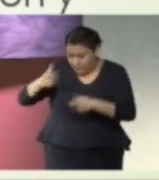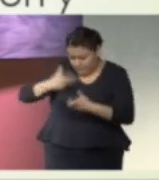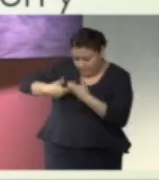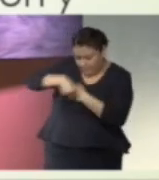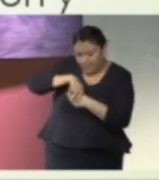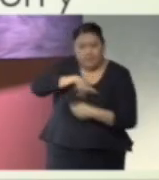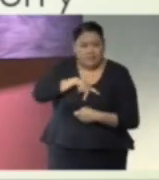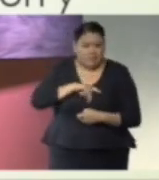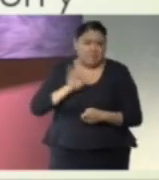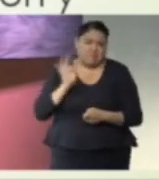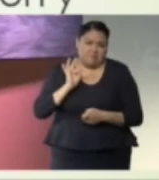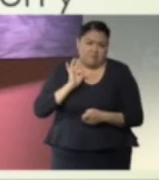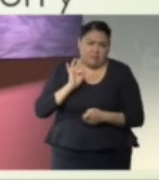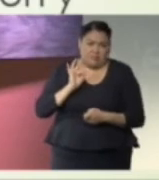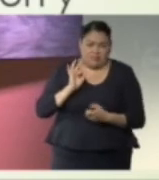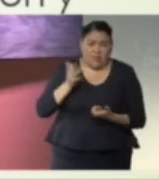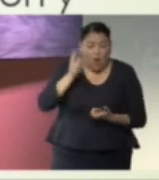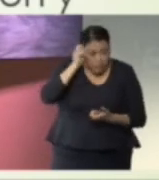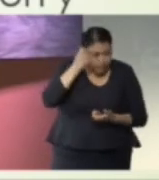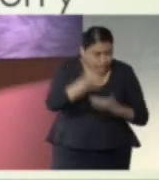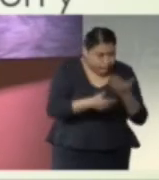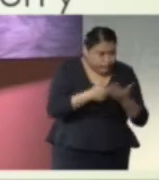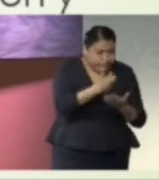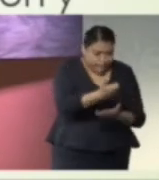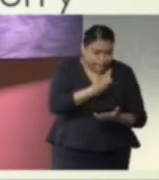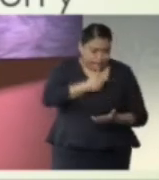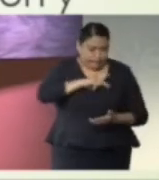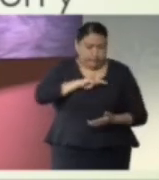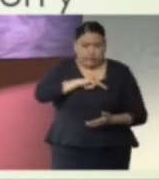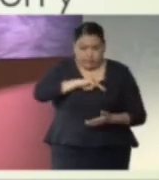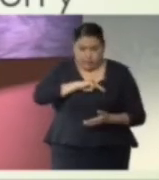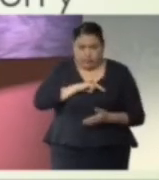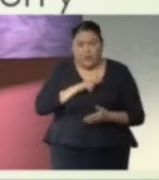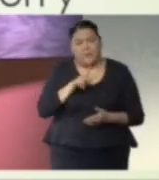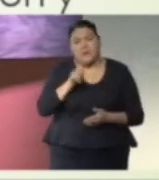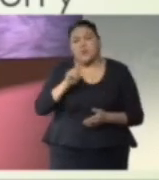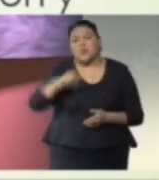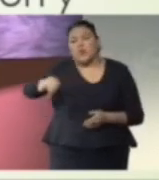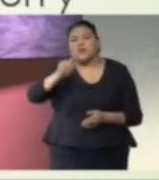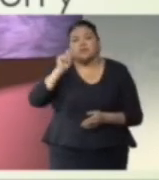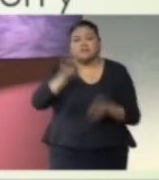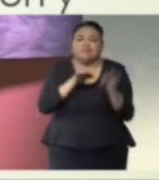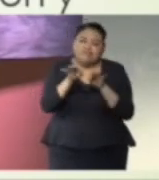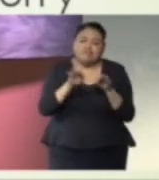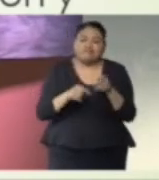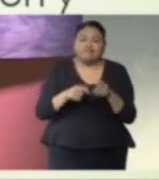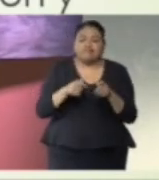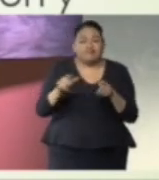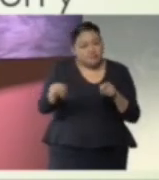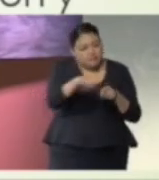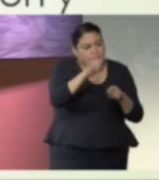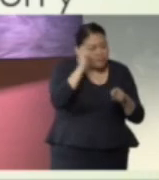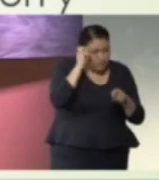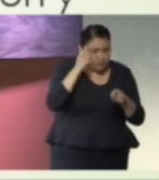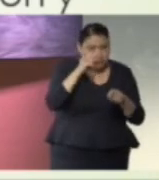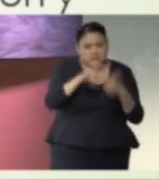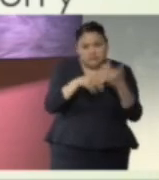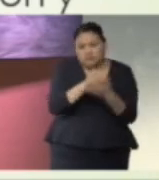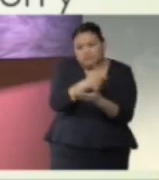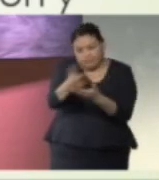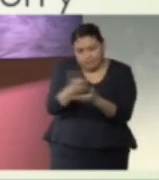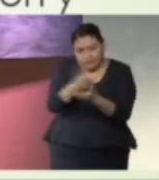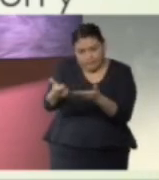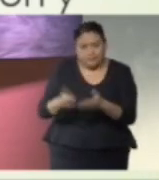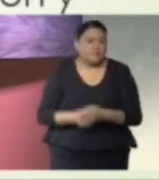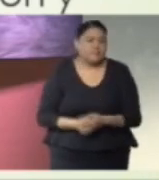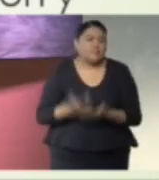Hay una parte que me gusta discutir, que me gusta plantear y que tiene que ver con cómo la ciencia económica se está